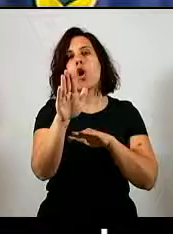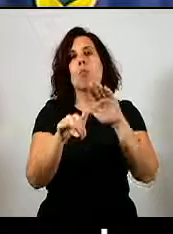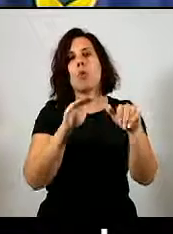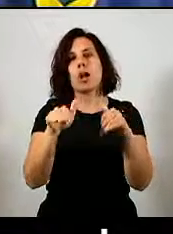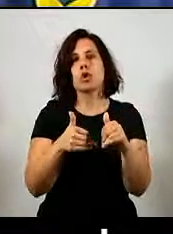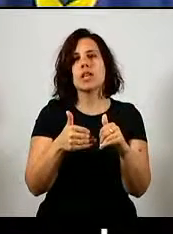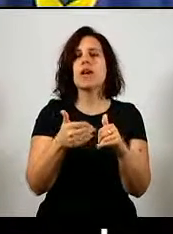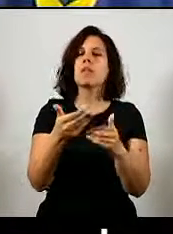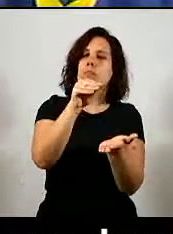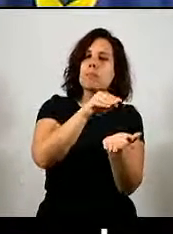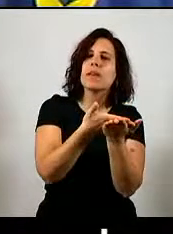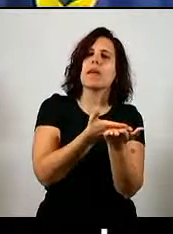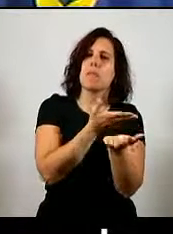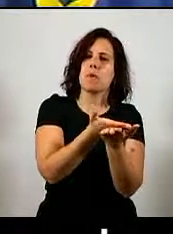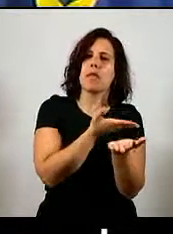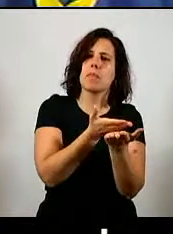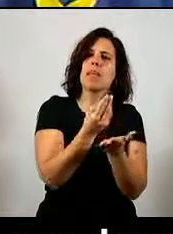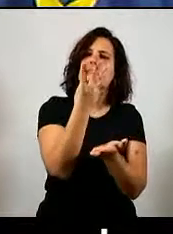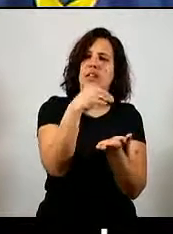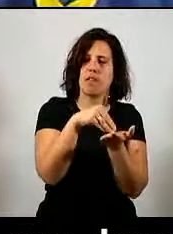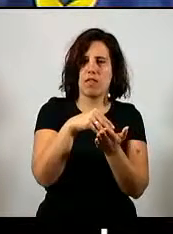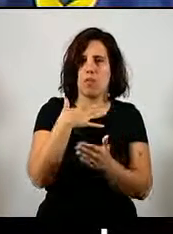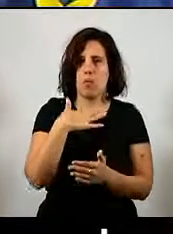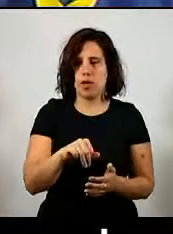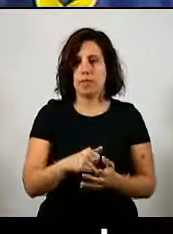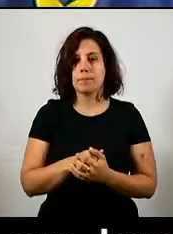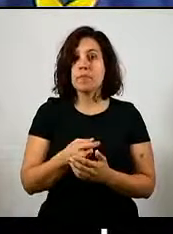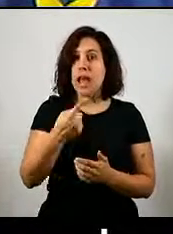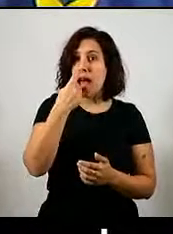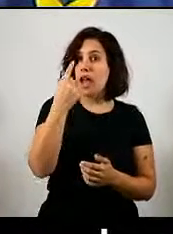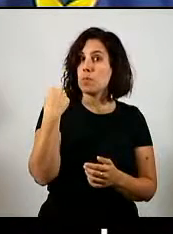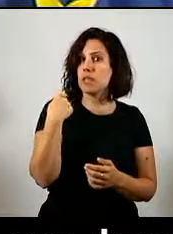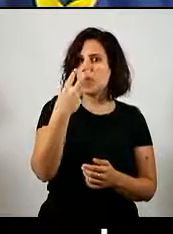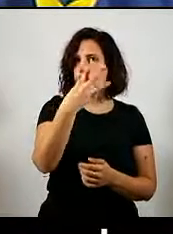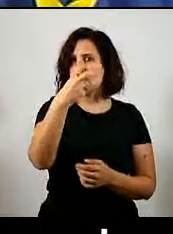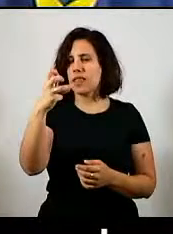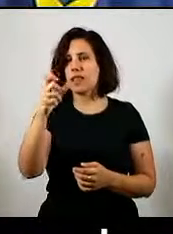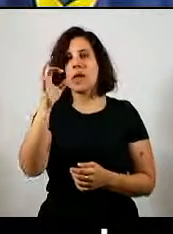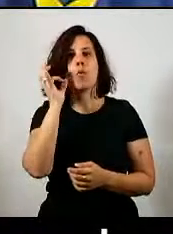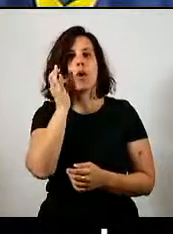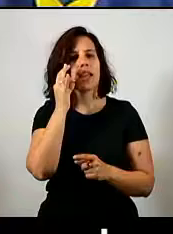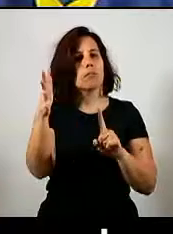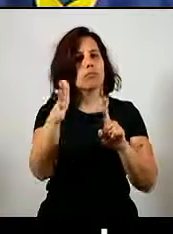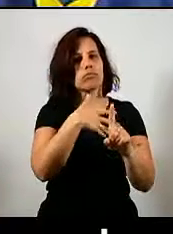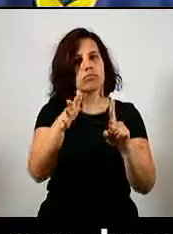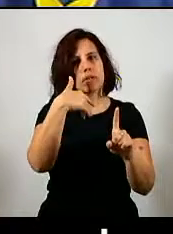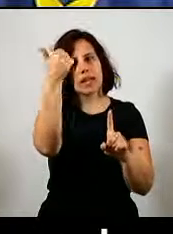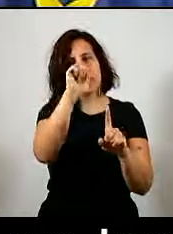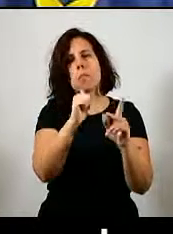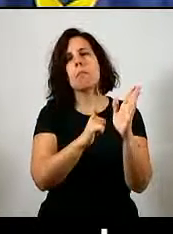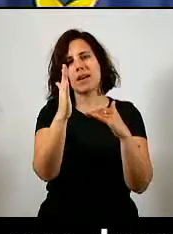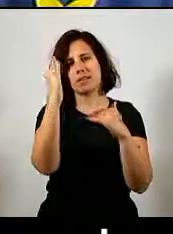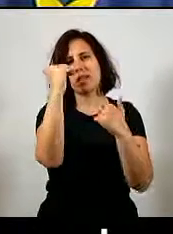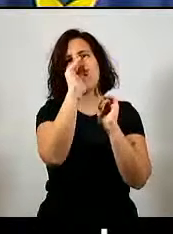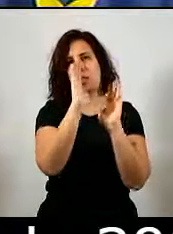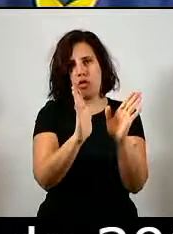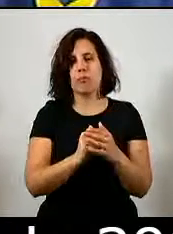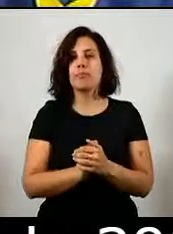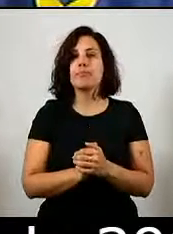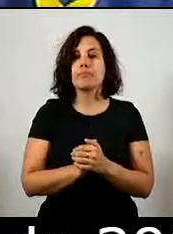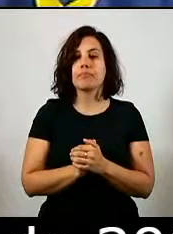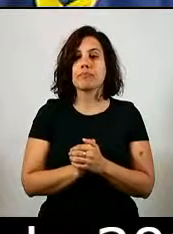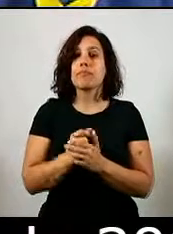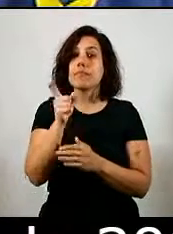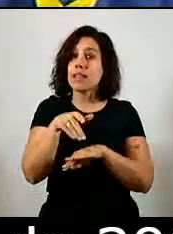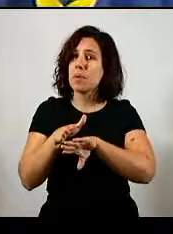El año pasado se atendió a más de 300 víctimas de violencia de género con esta ayuda. Por otro lado,